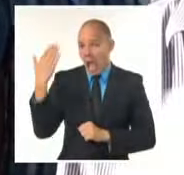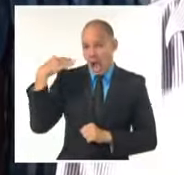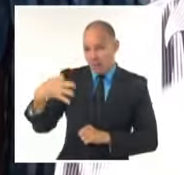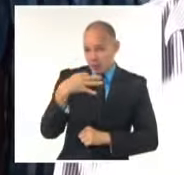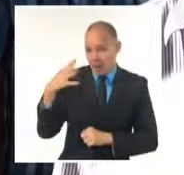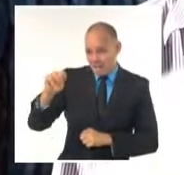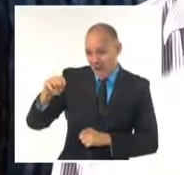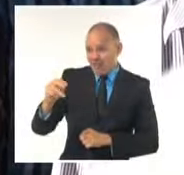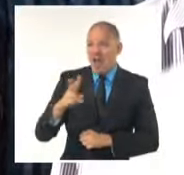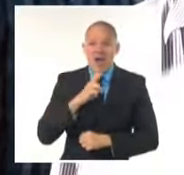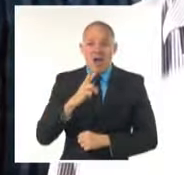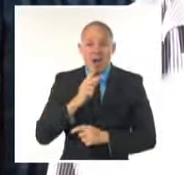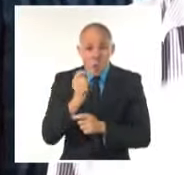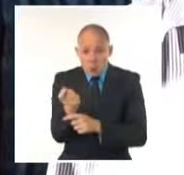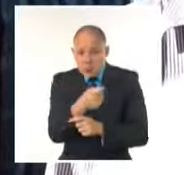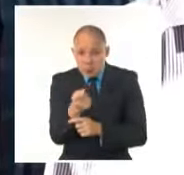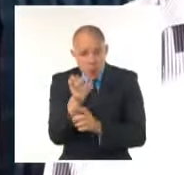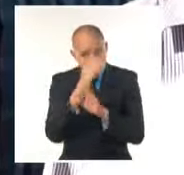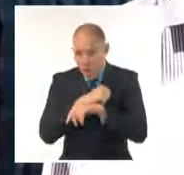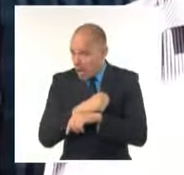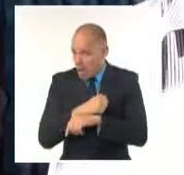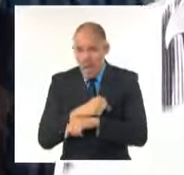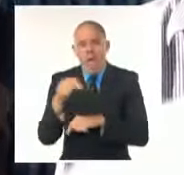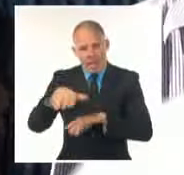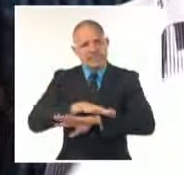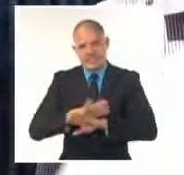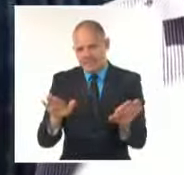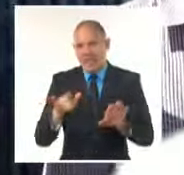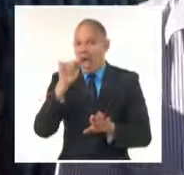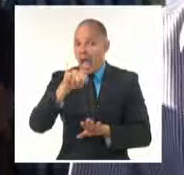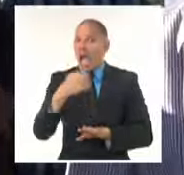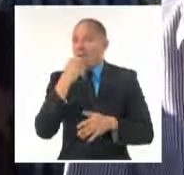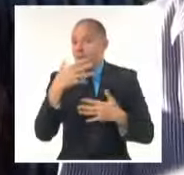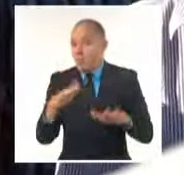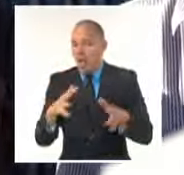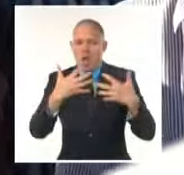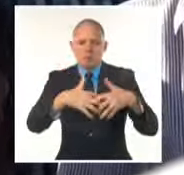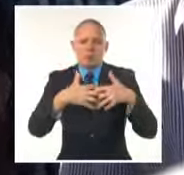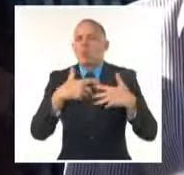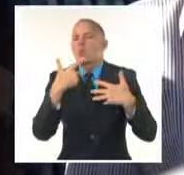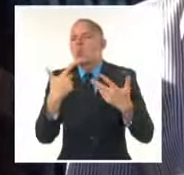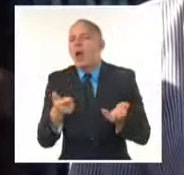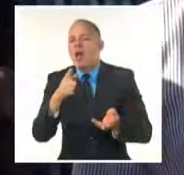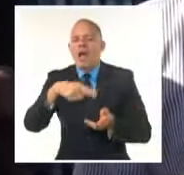la tierra. Y yo se lo digo, aquí podemos tener la comida de Mayarí y una parte de la comida aquí.